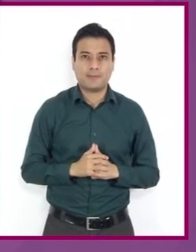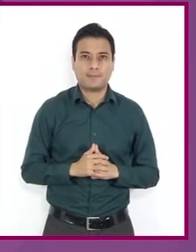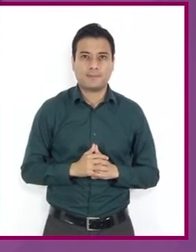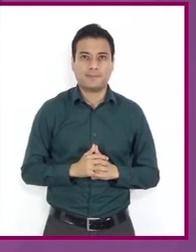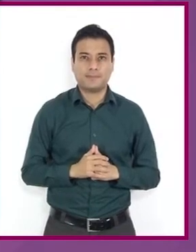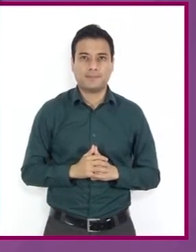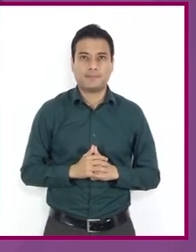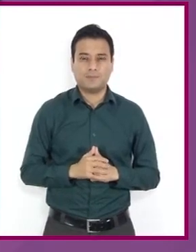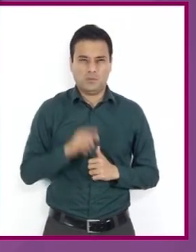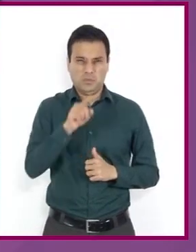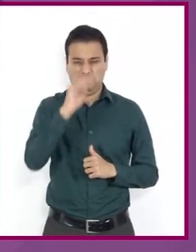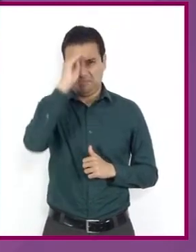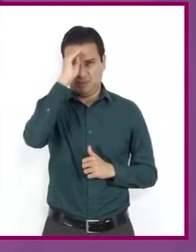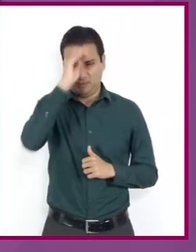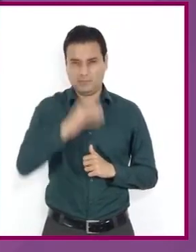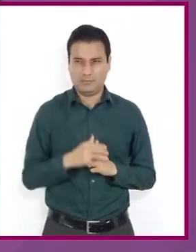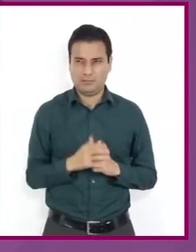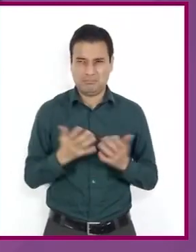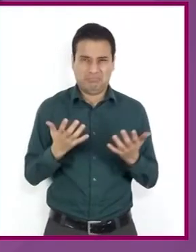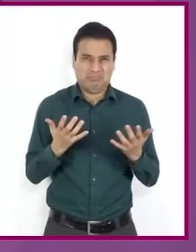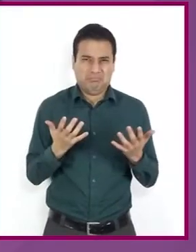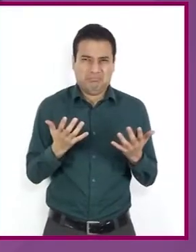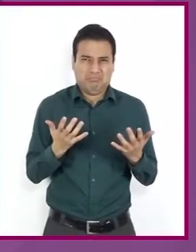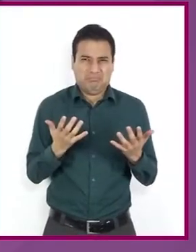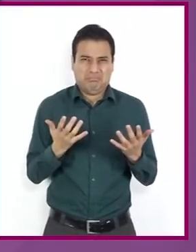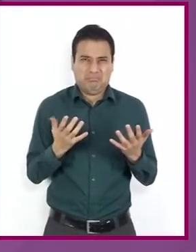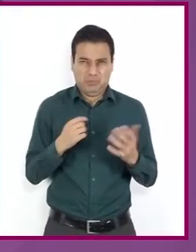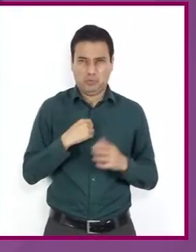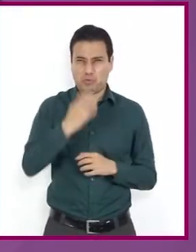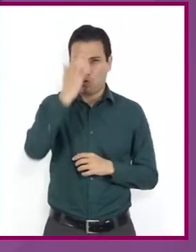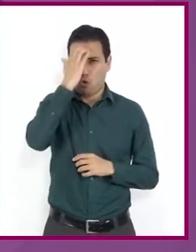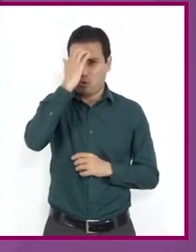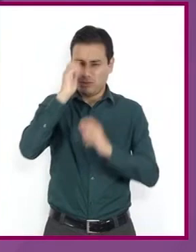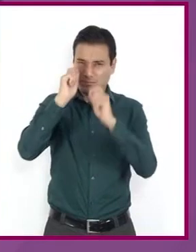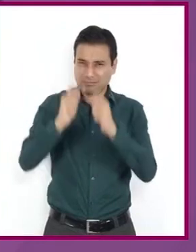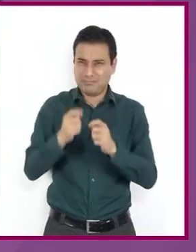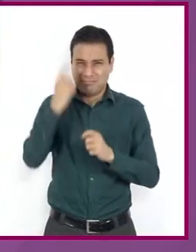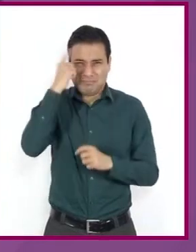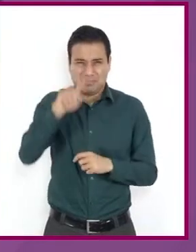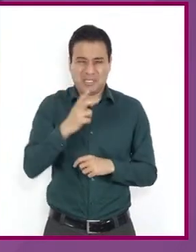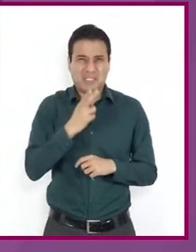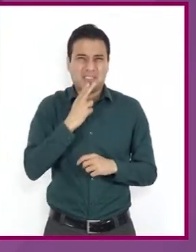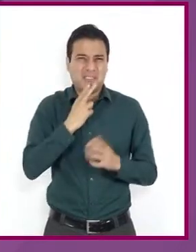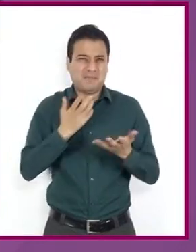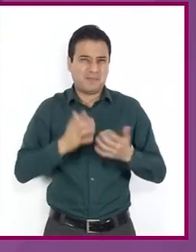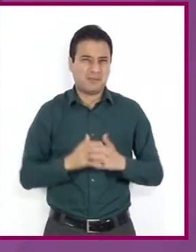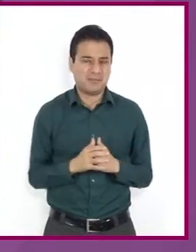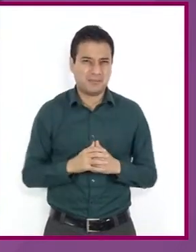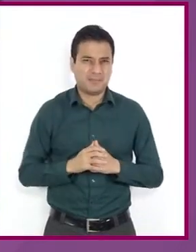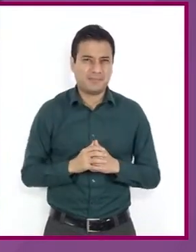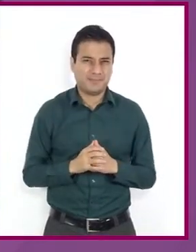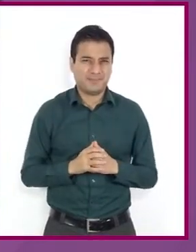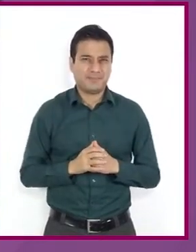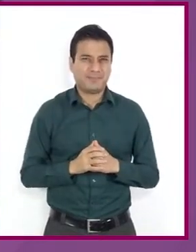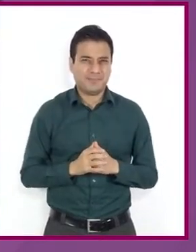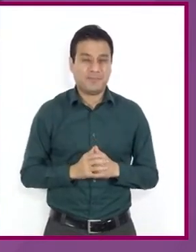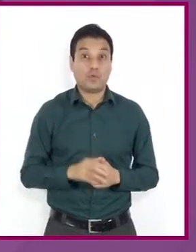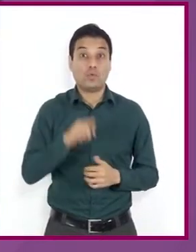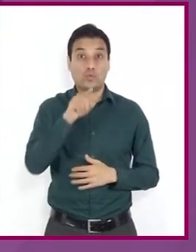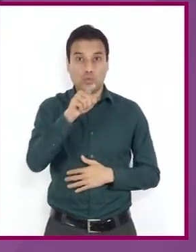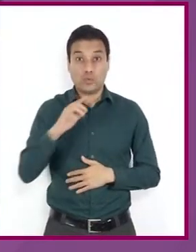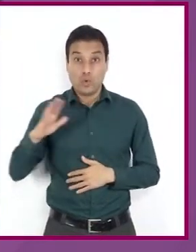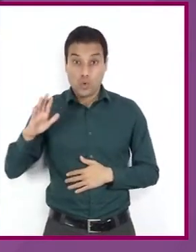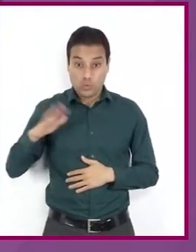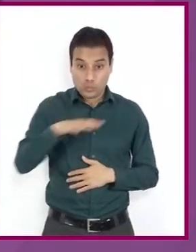Te preguntarás qué utilidad puede tener el conocer todo esto. Al estudiar los movimientos